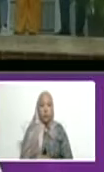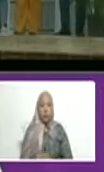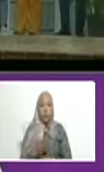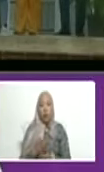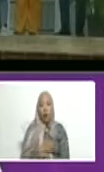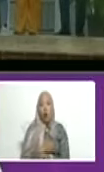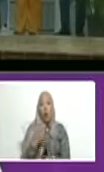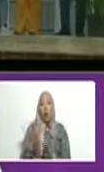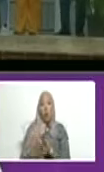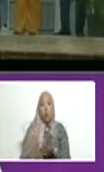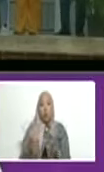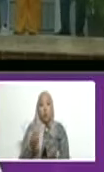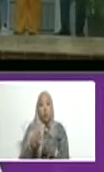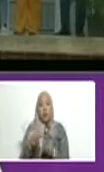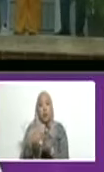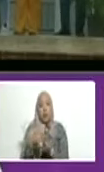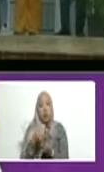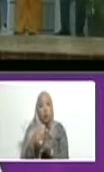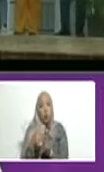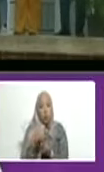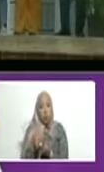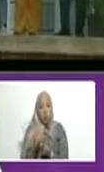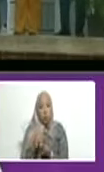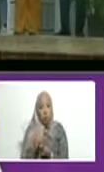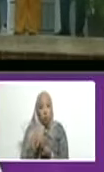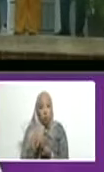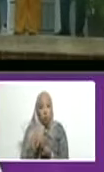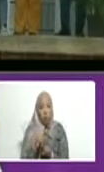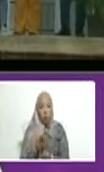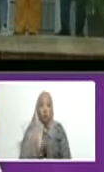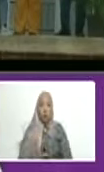Ante cualquier circunstancia,